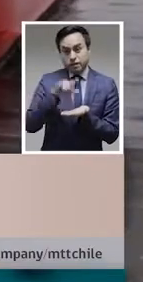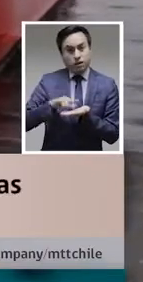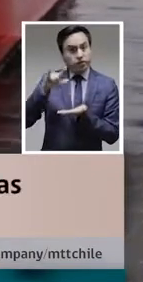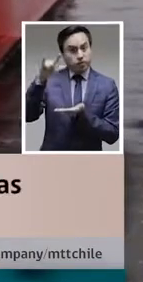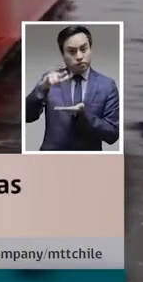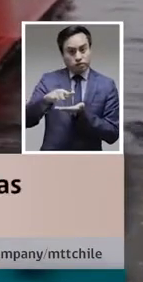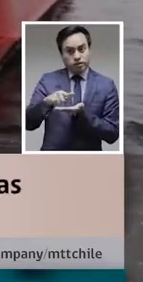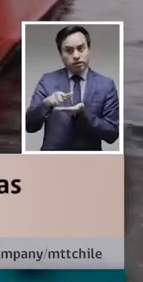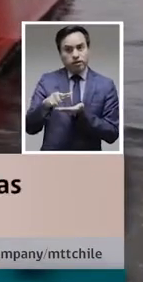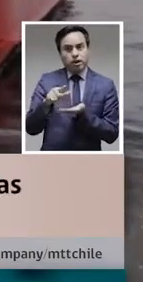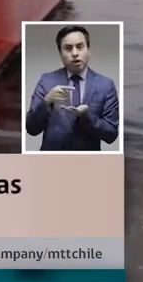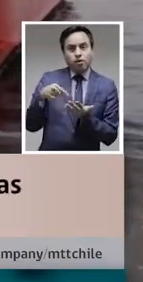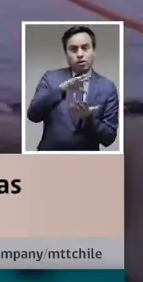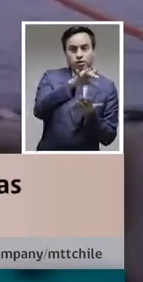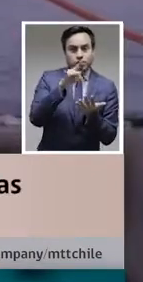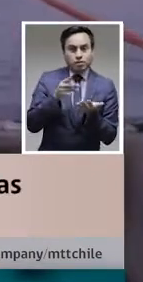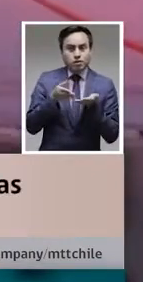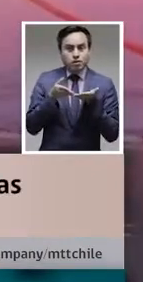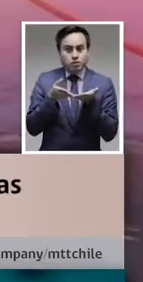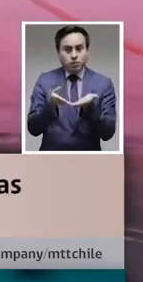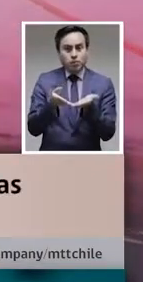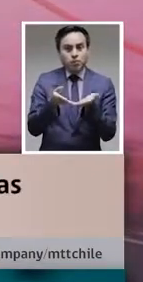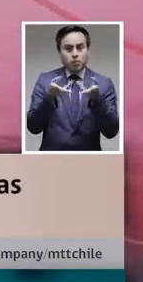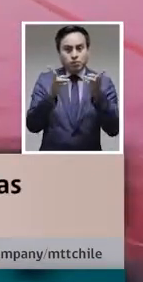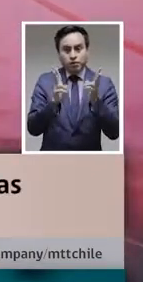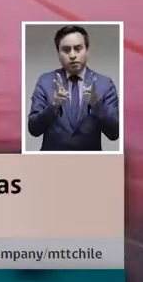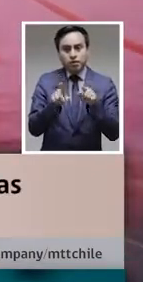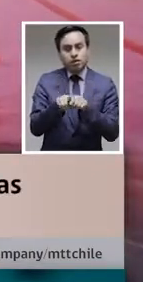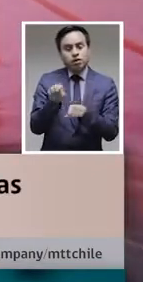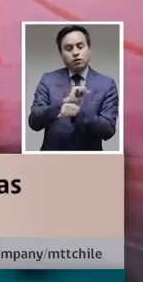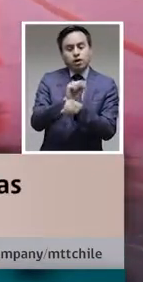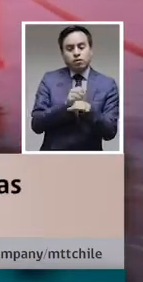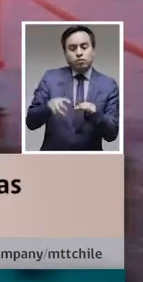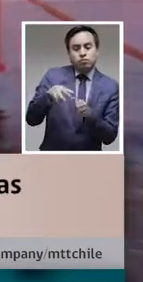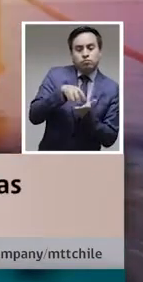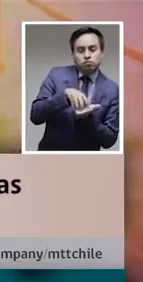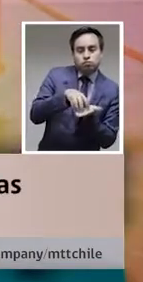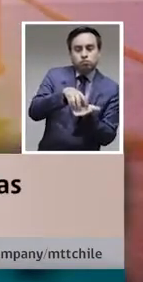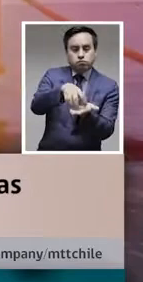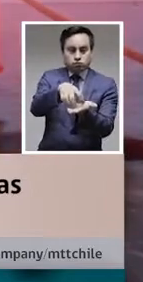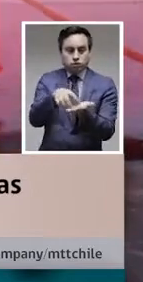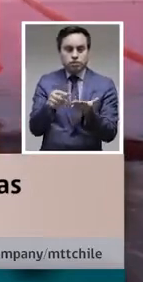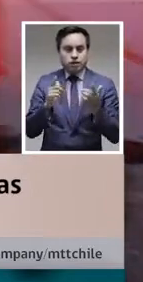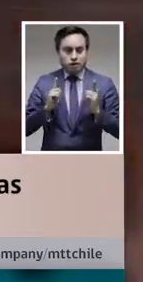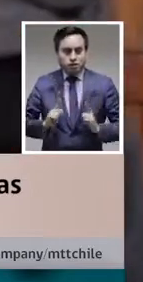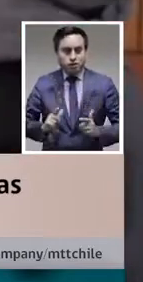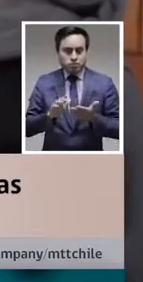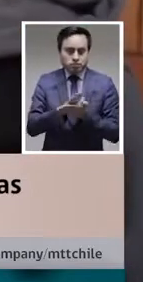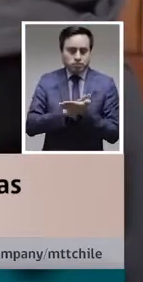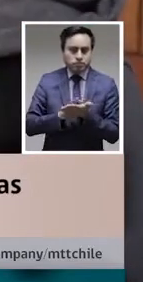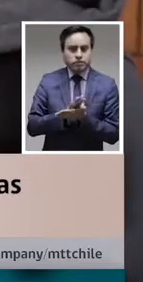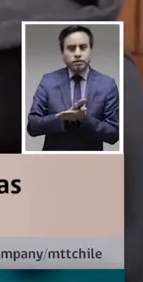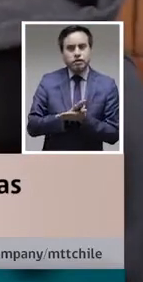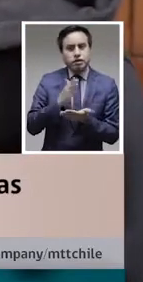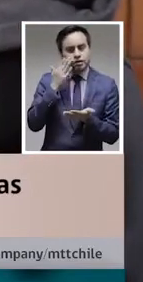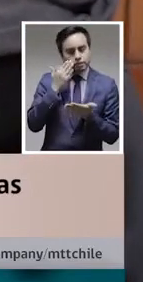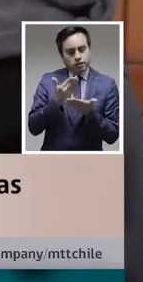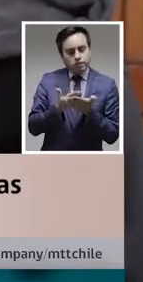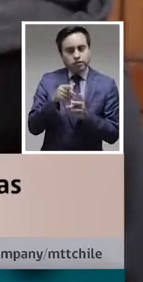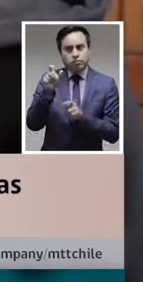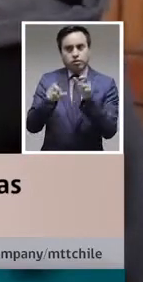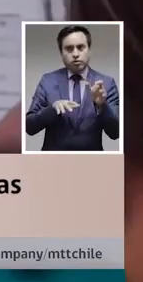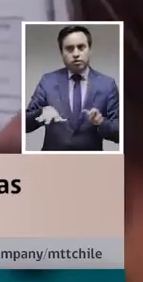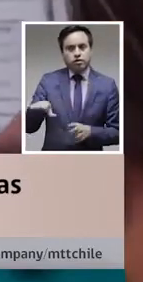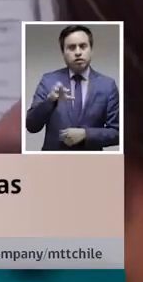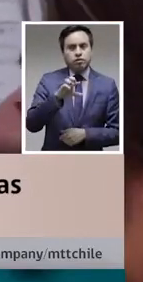allá y uno tiene la alternativa de viajar acá con, incluso con vehículos, sobre todo en las vacaciones. Por lo tanto, ha sido un gran beneficio para los pobladores